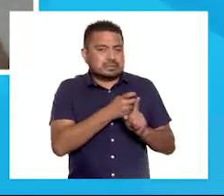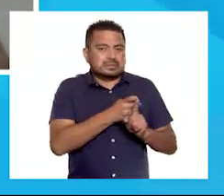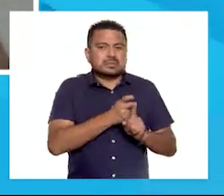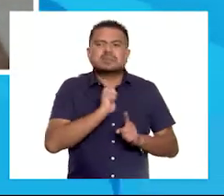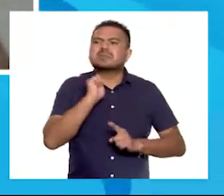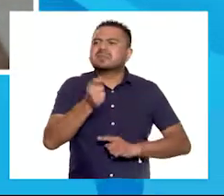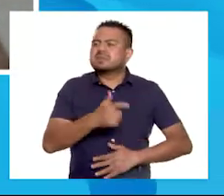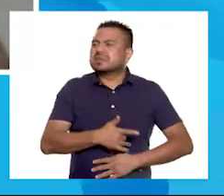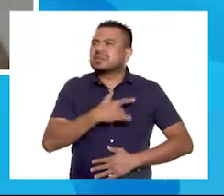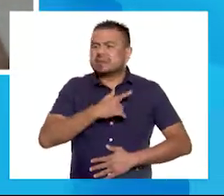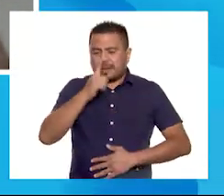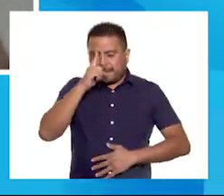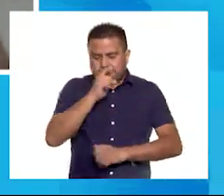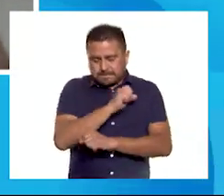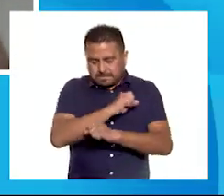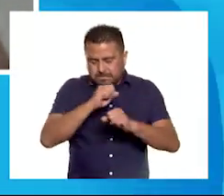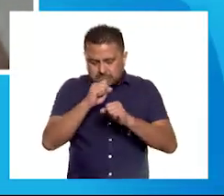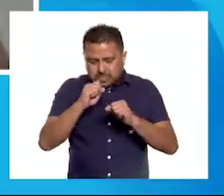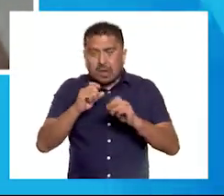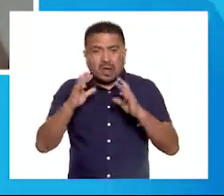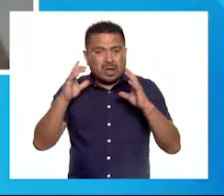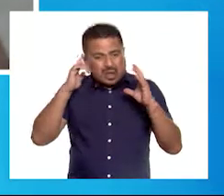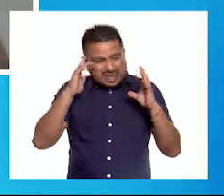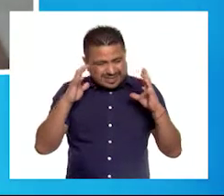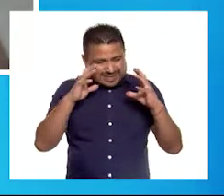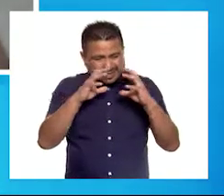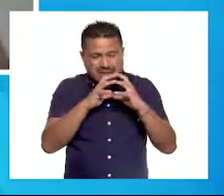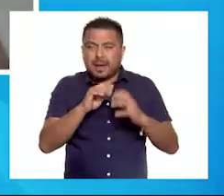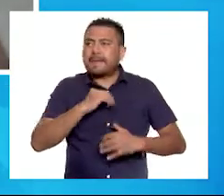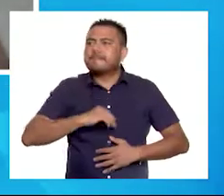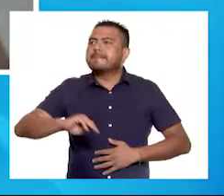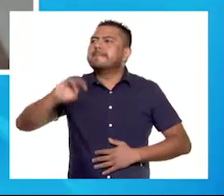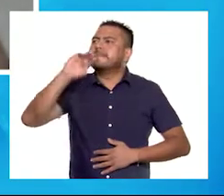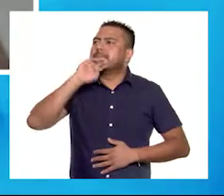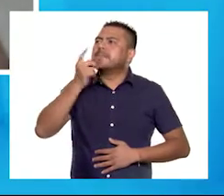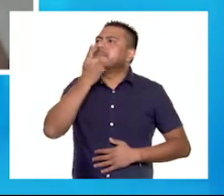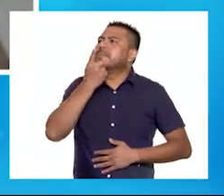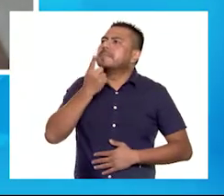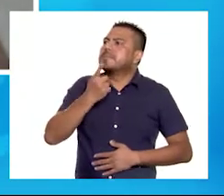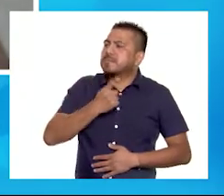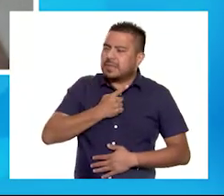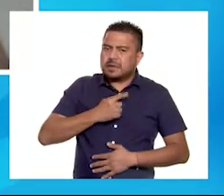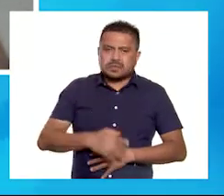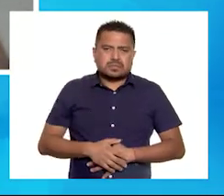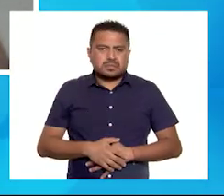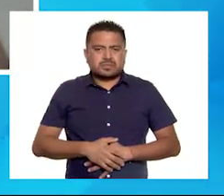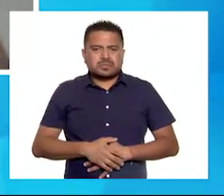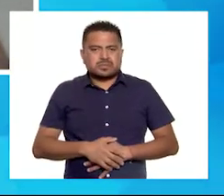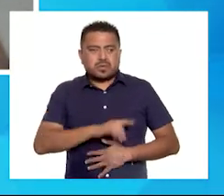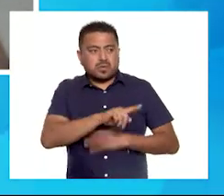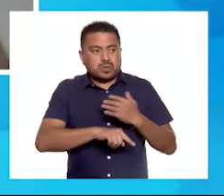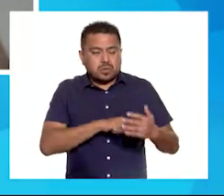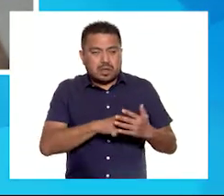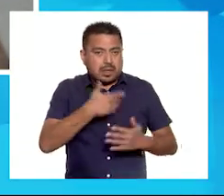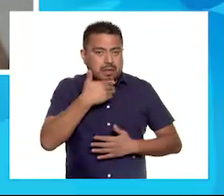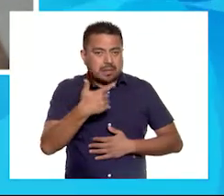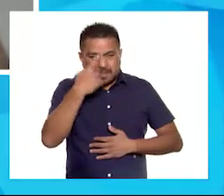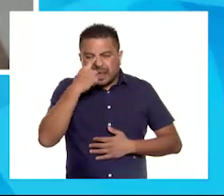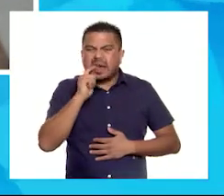que sentía que explotar mi cabeza. Mi mamá me dijo que no era un buen lugar